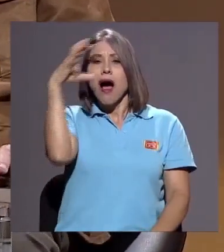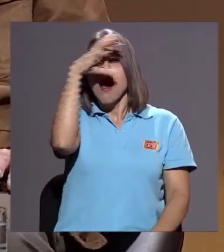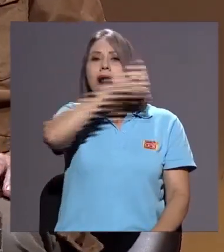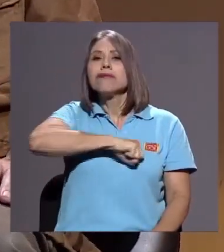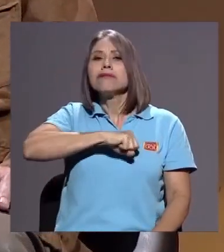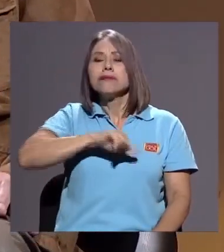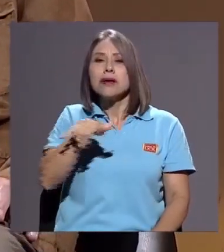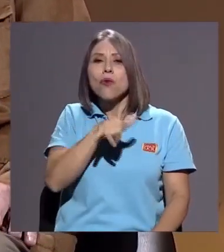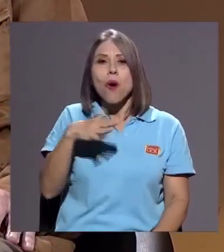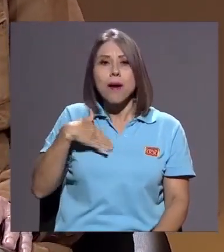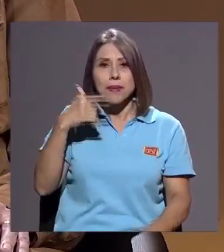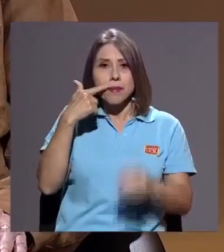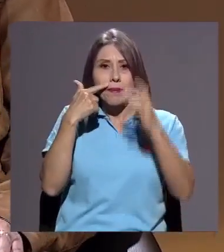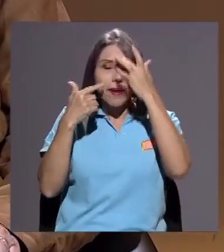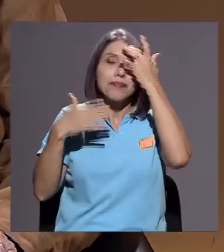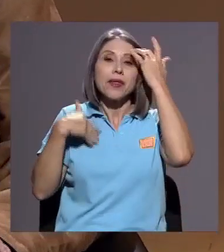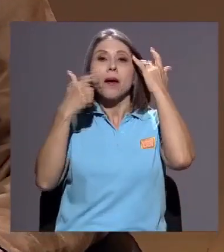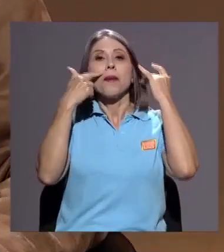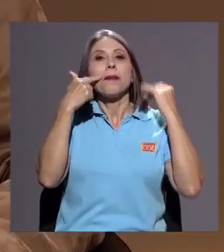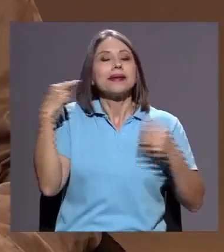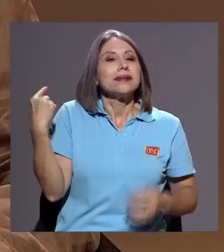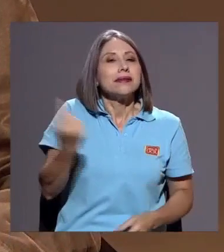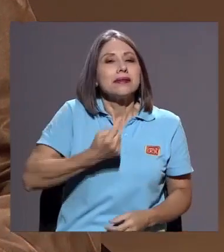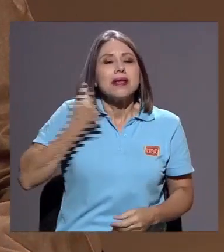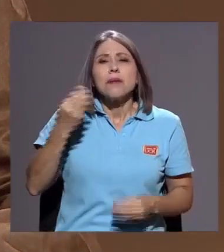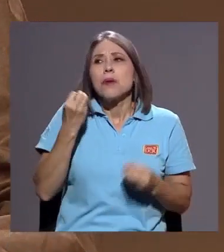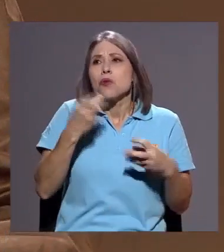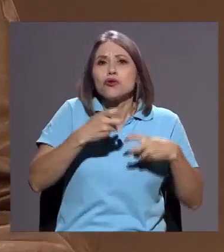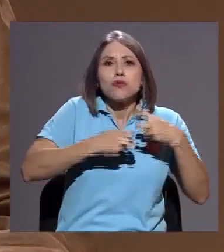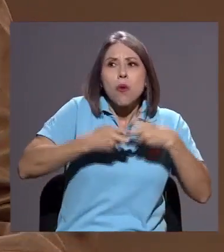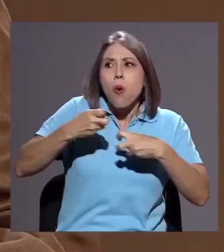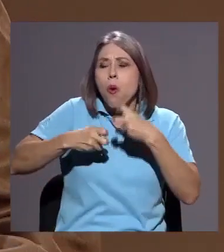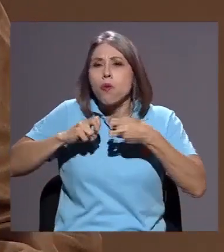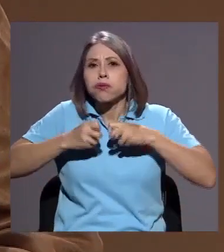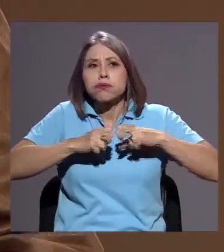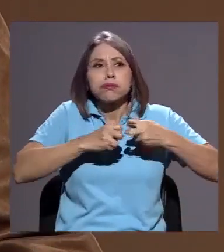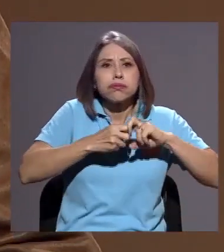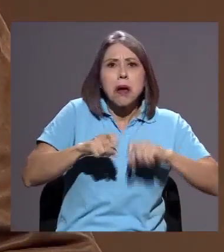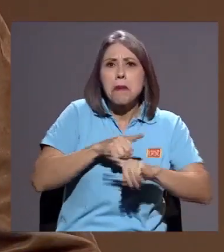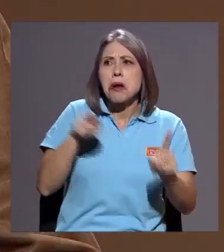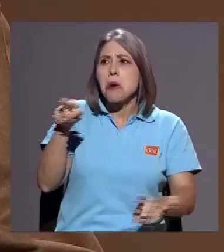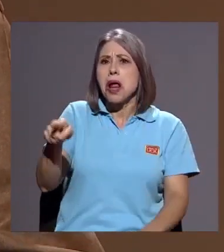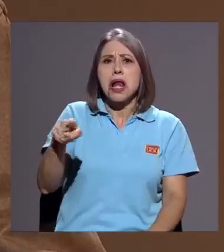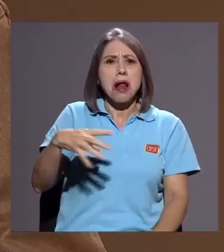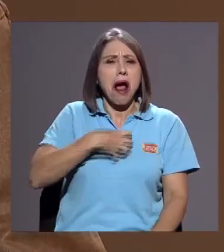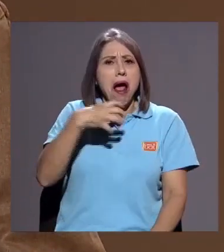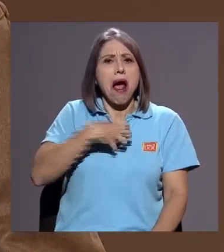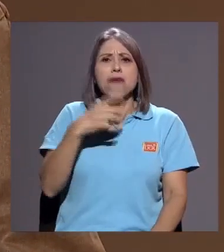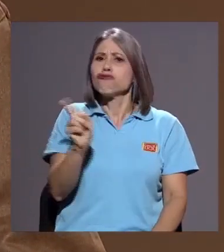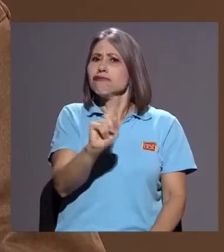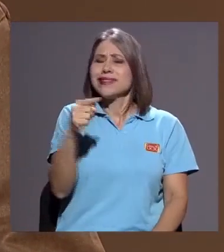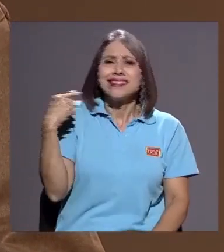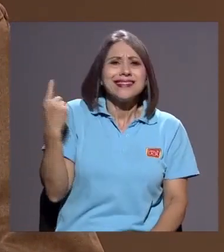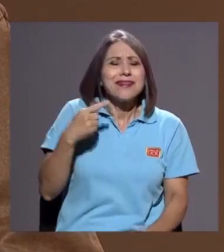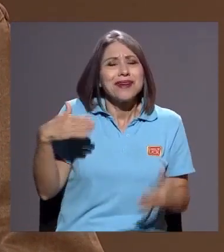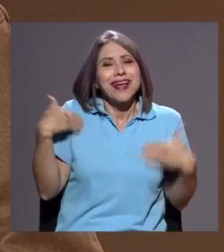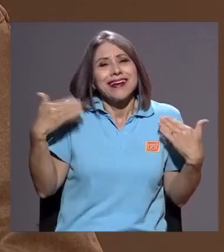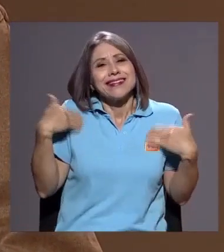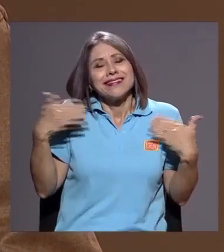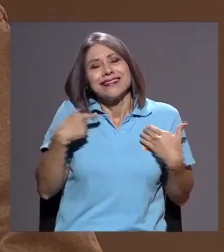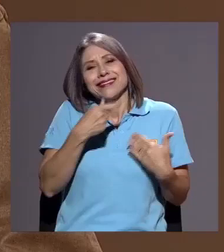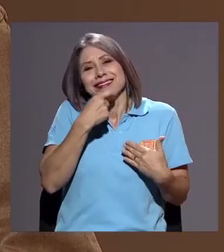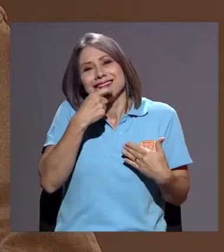por muchas dificultades y nunca lo vimos quejarse. Siempre estaba contento y con el sentido de humor a flor de